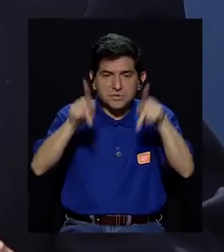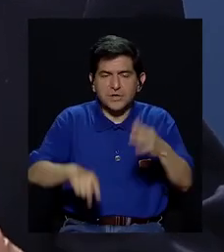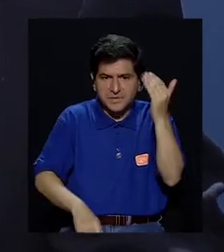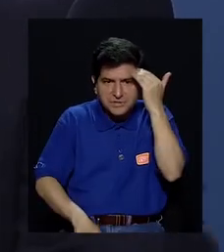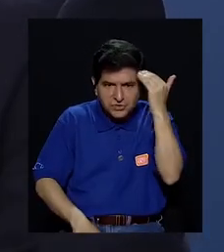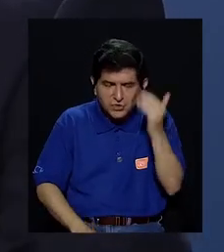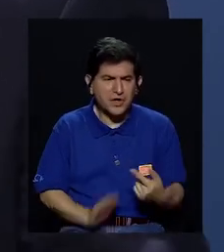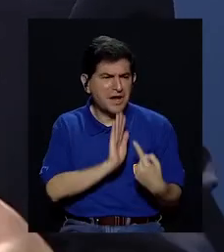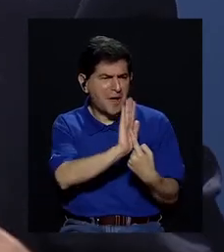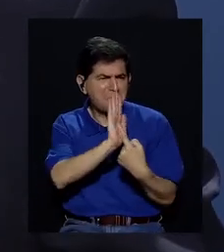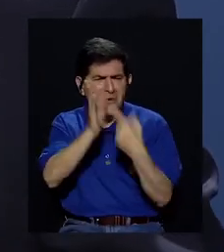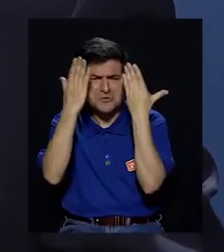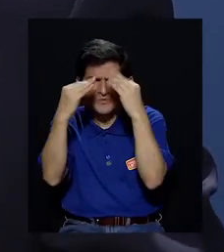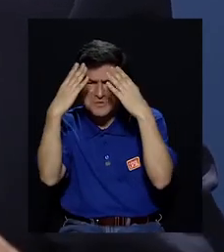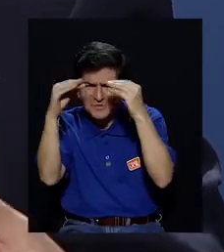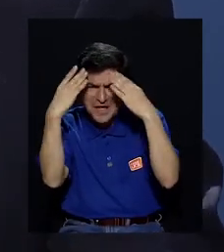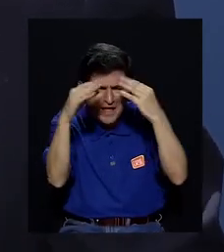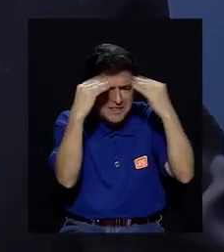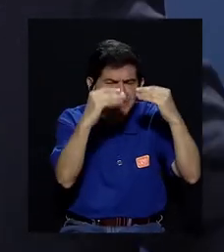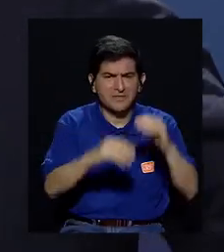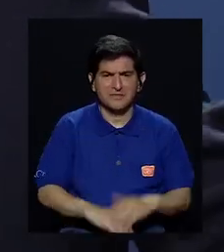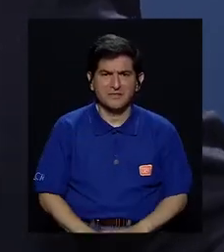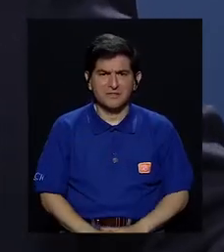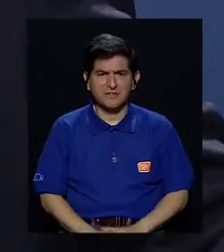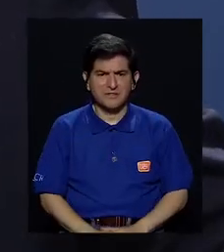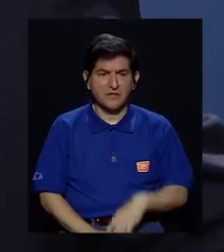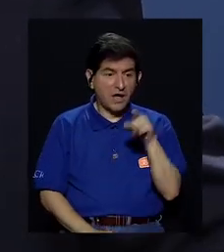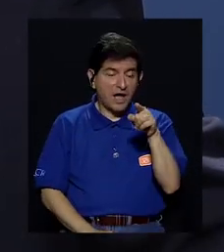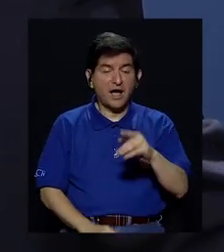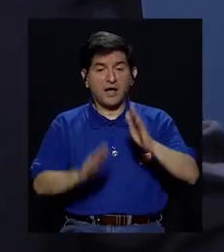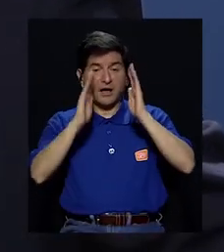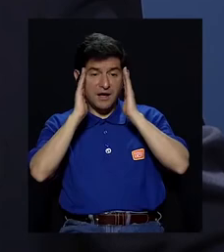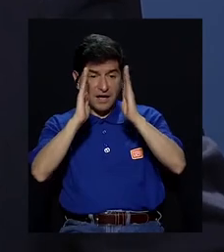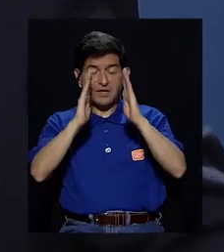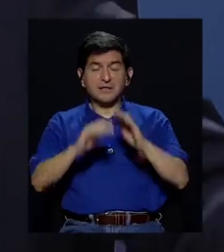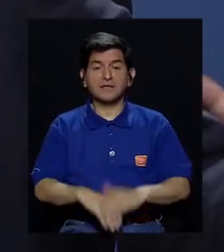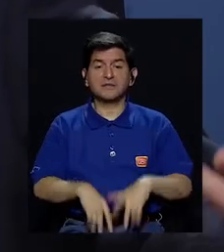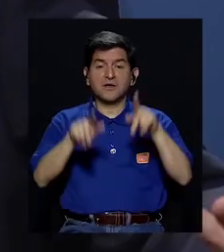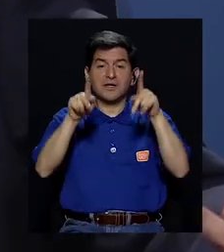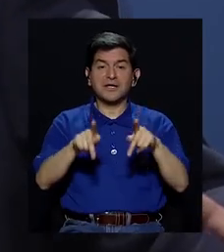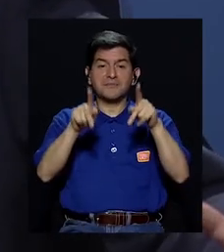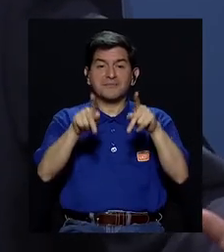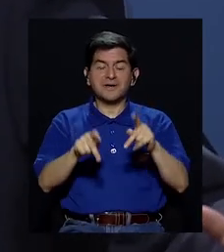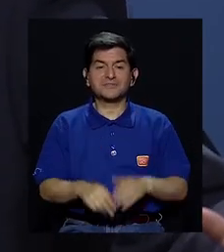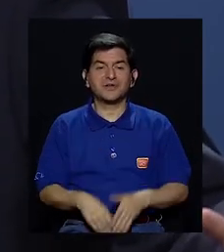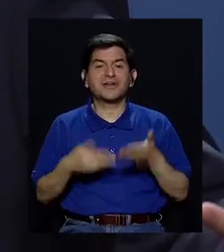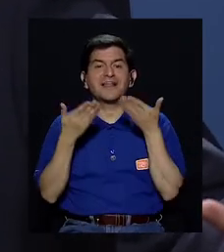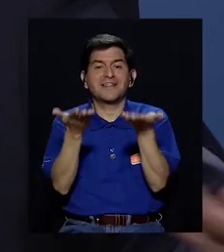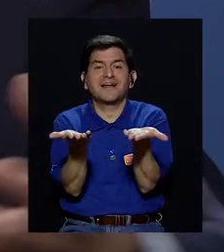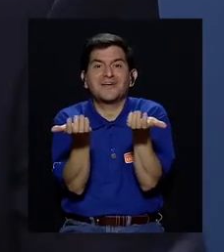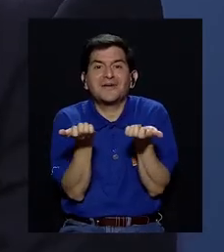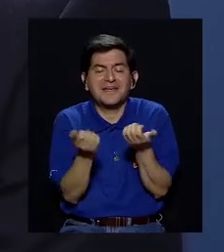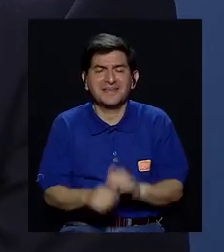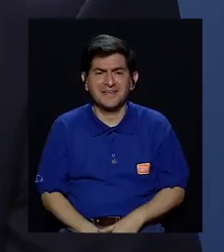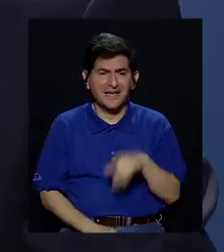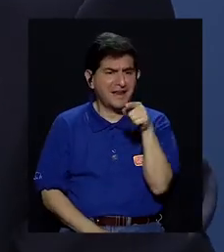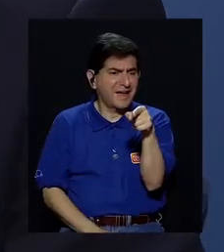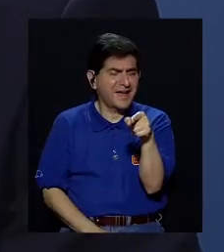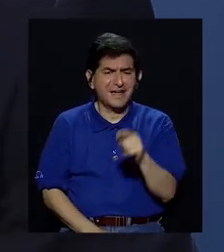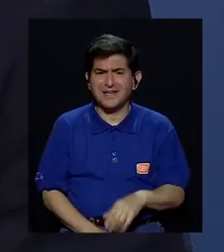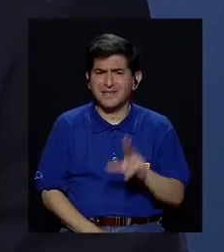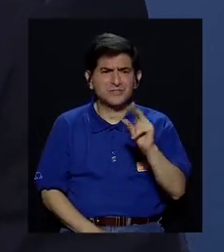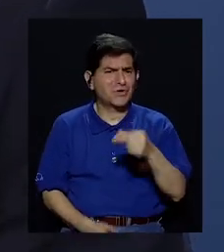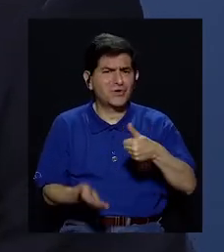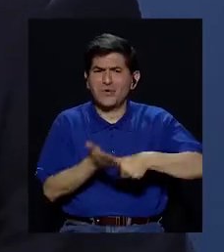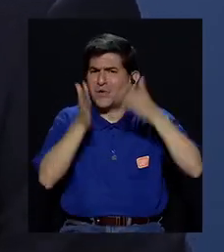conozca difundiendo un montón de información se cuelga de ese ruido y le da lo que la gente quiere esas campañas no le han llegado